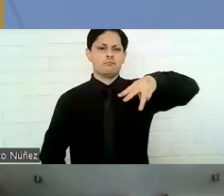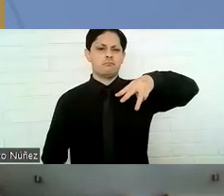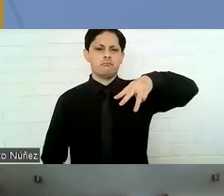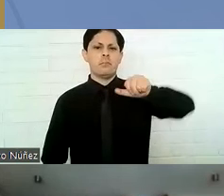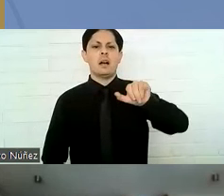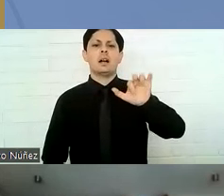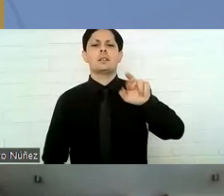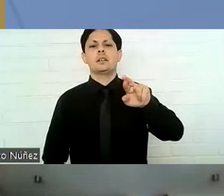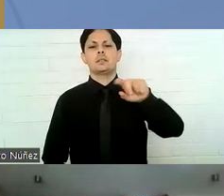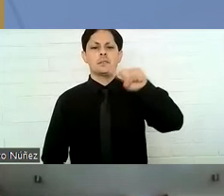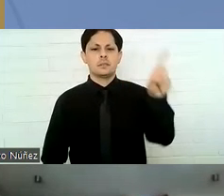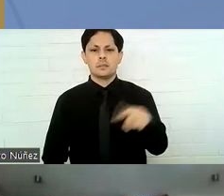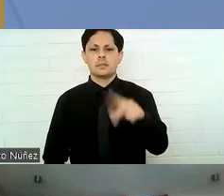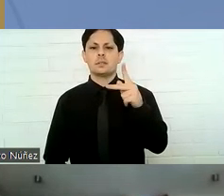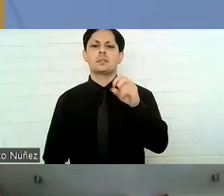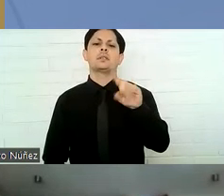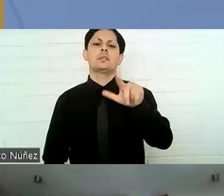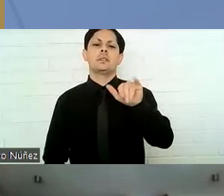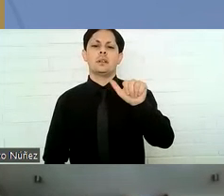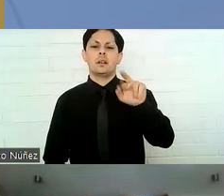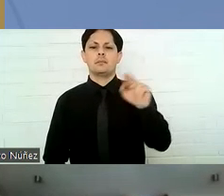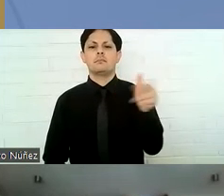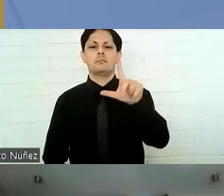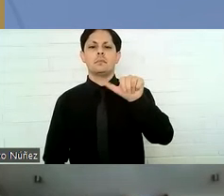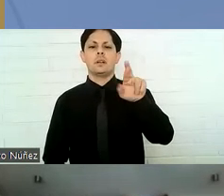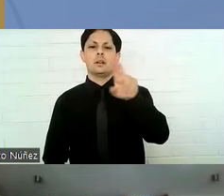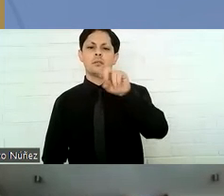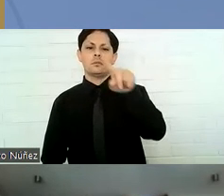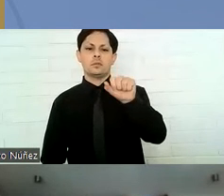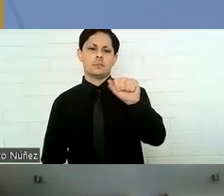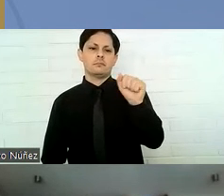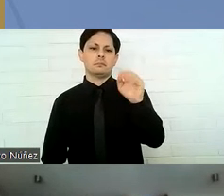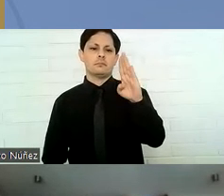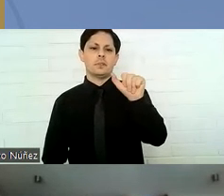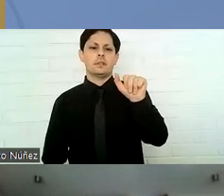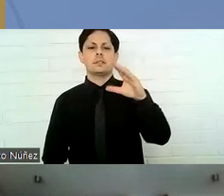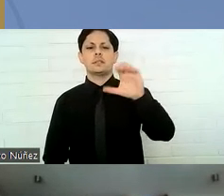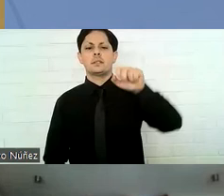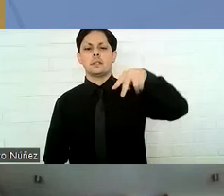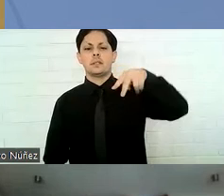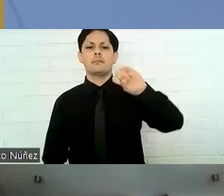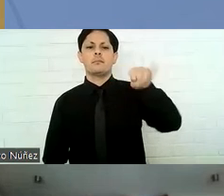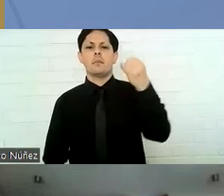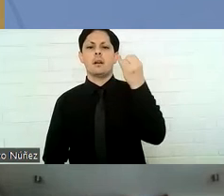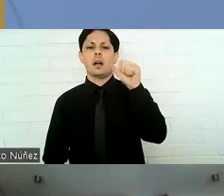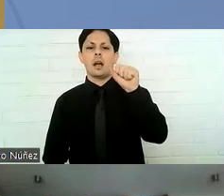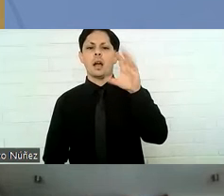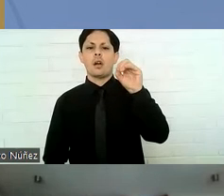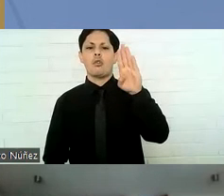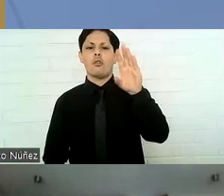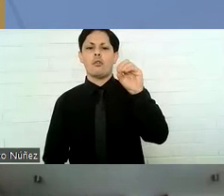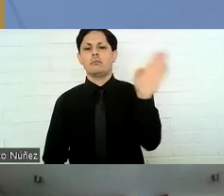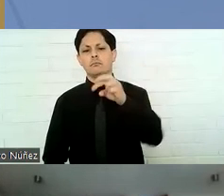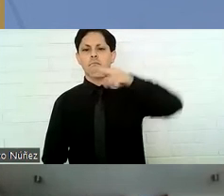Bárcenas, Jacobo, Méndez y muchos otros. Por otro lado, en el Cono Sur, justamente se